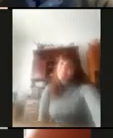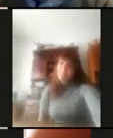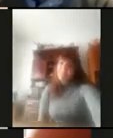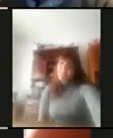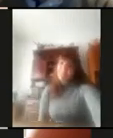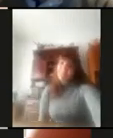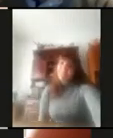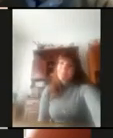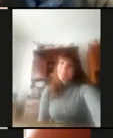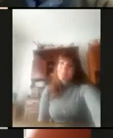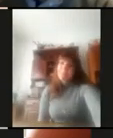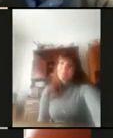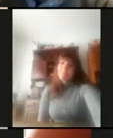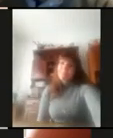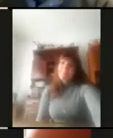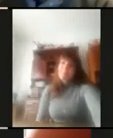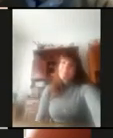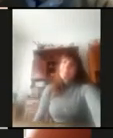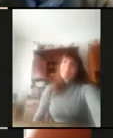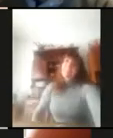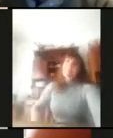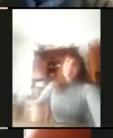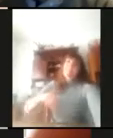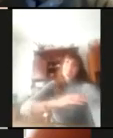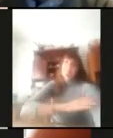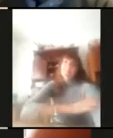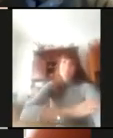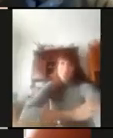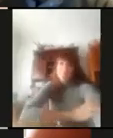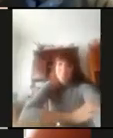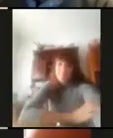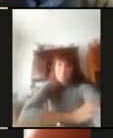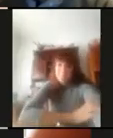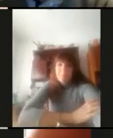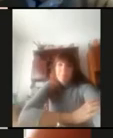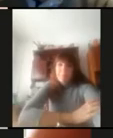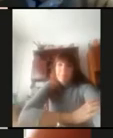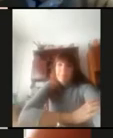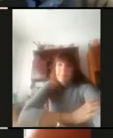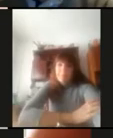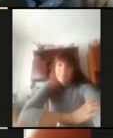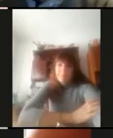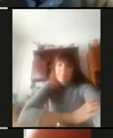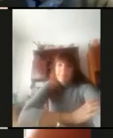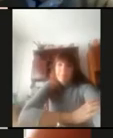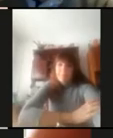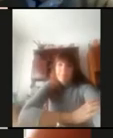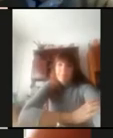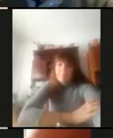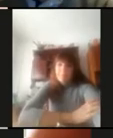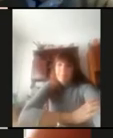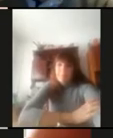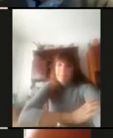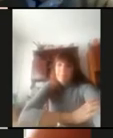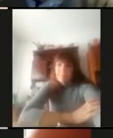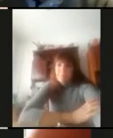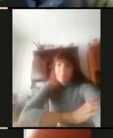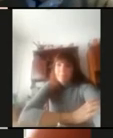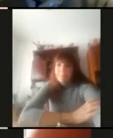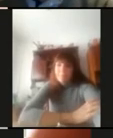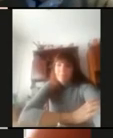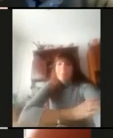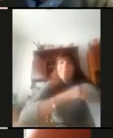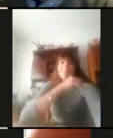carta a todos no se guarda lo que espero y ojo que todavía no habían votado la